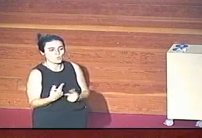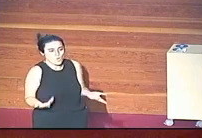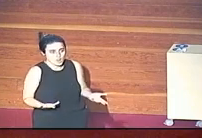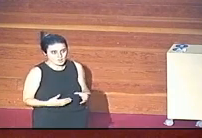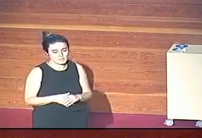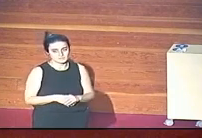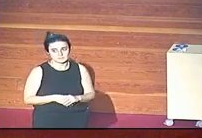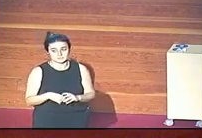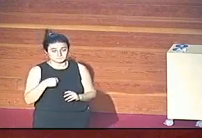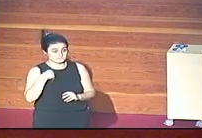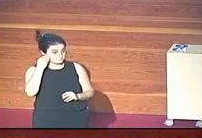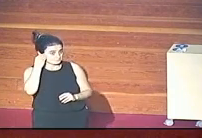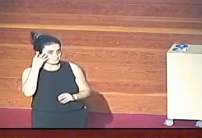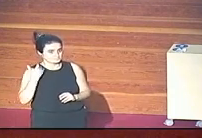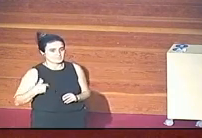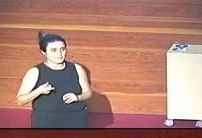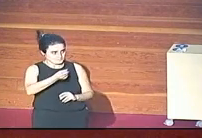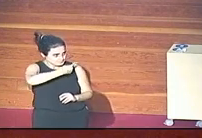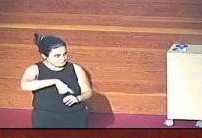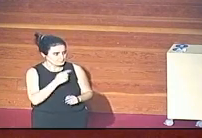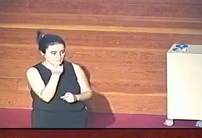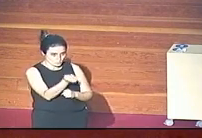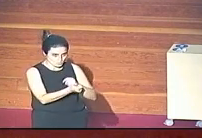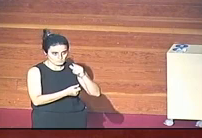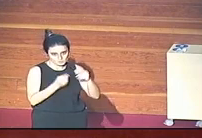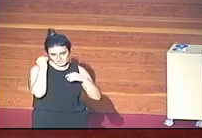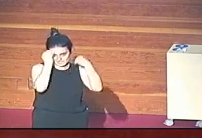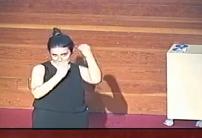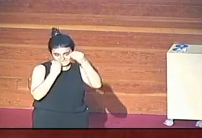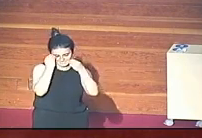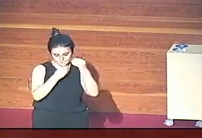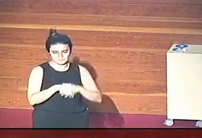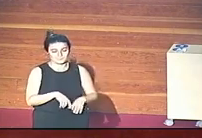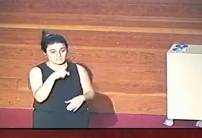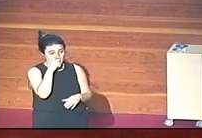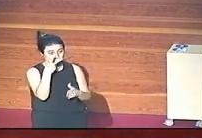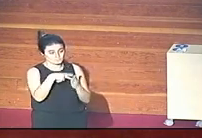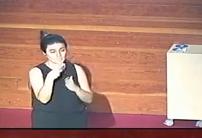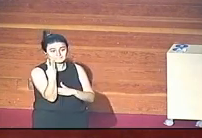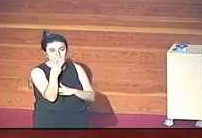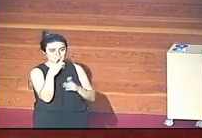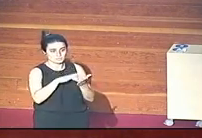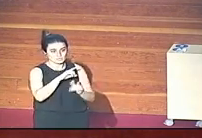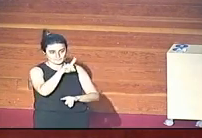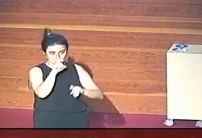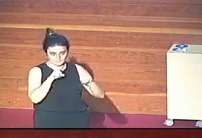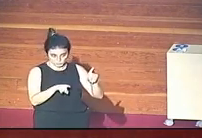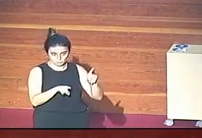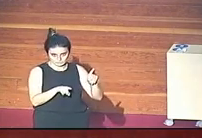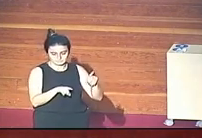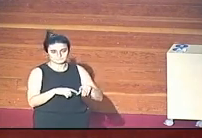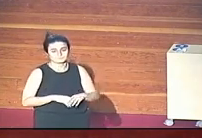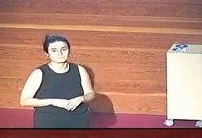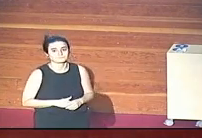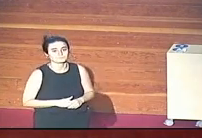hemos ido reflexionando y hemos ido a más en 2013 se hizo esta pregunta sí